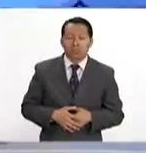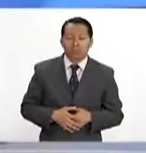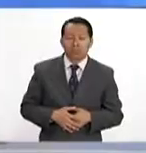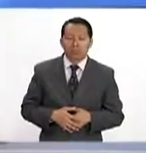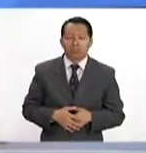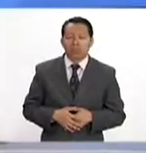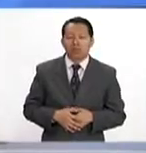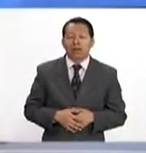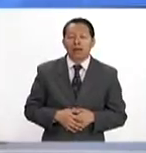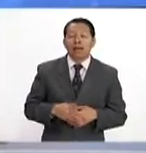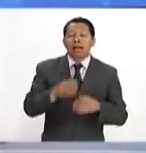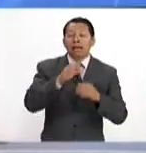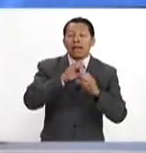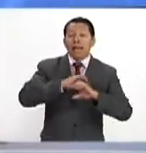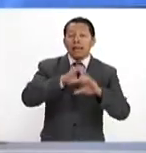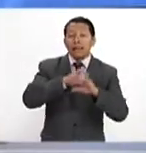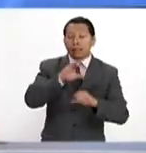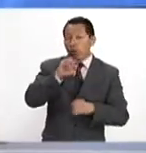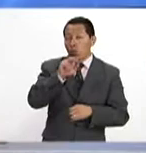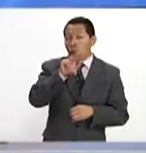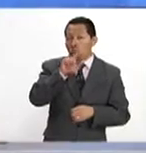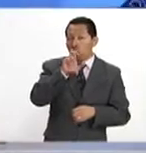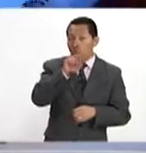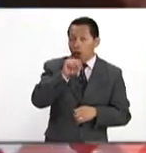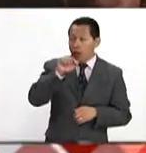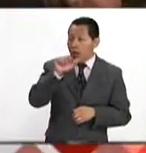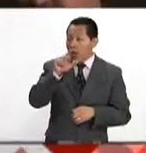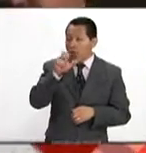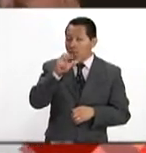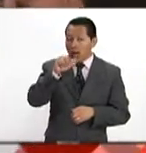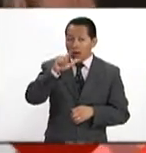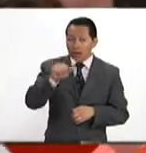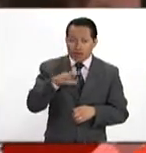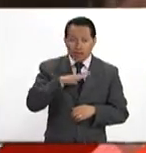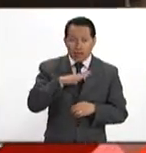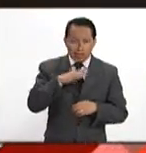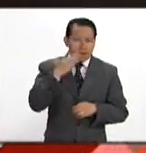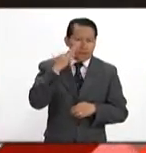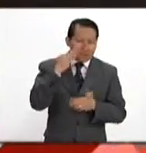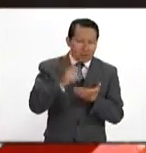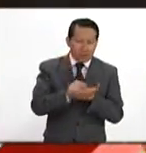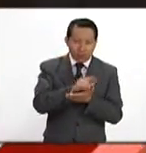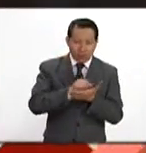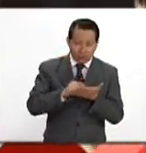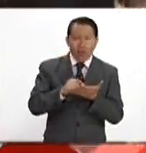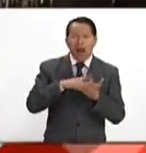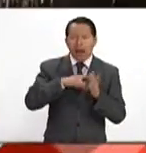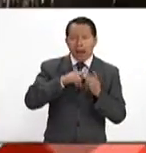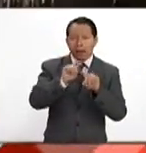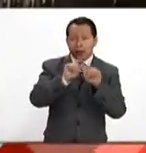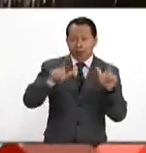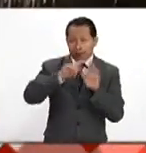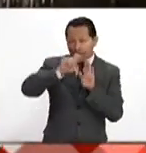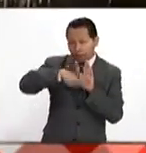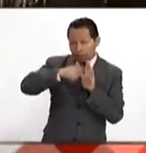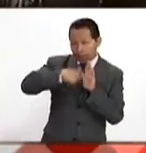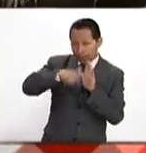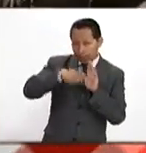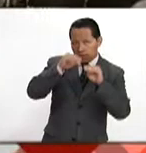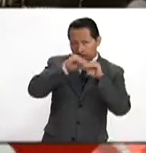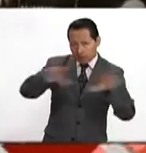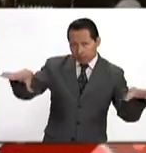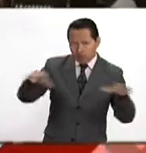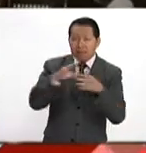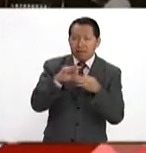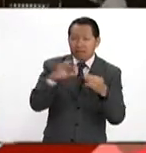Así las cosas, el cantante Julián Álvarez, por otra parte, respondió a través de sus redes sociales sobre la acusación en su contra. Se deslindó